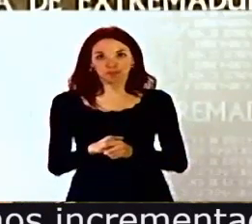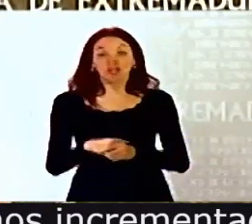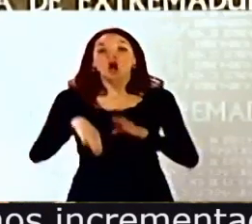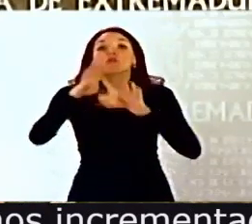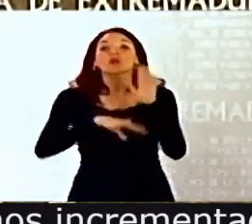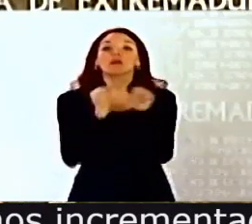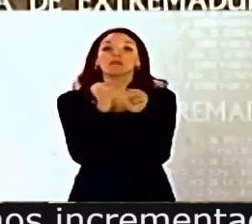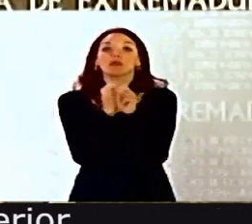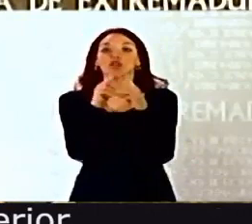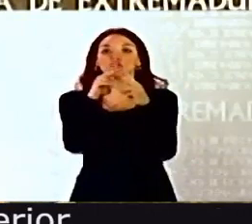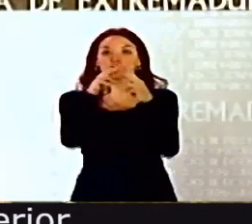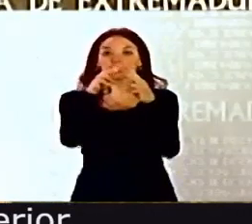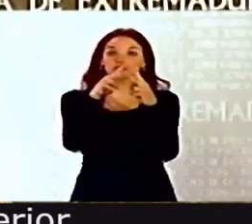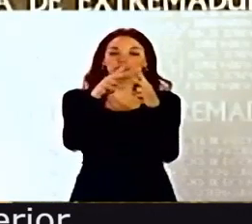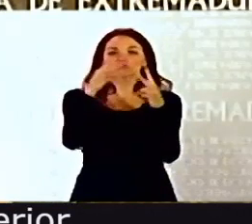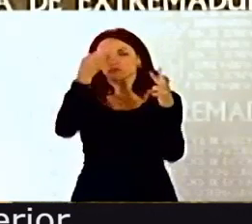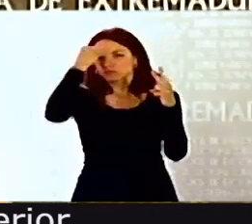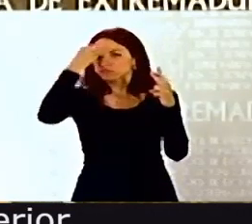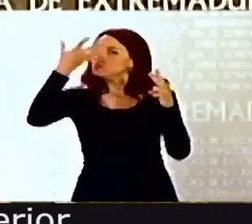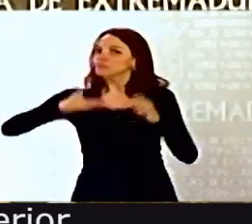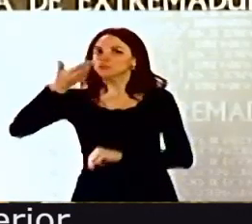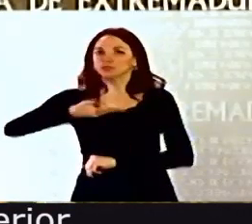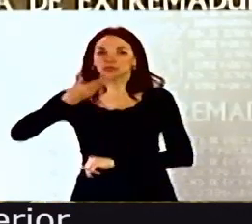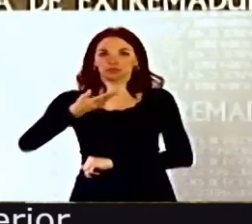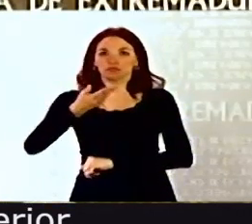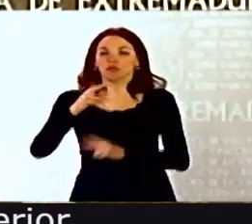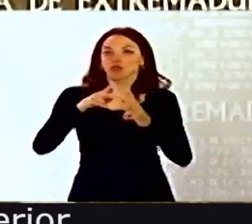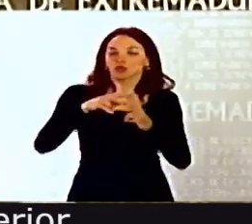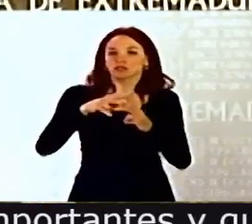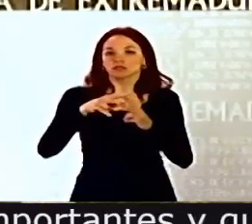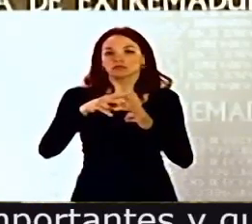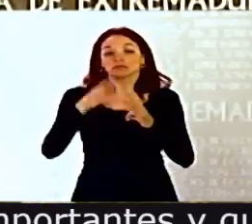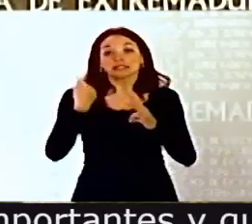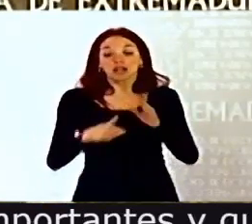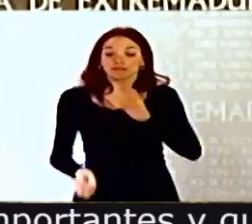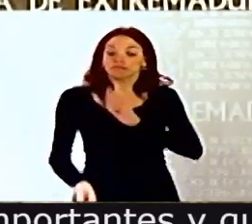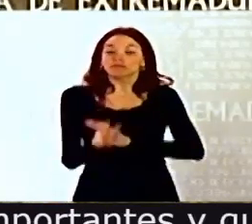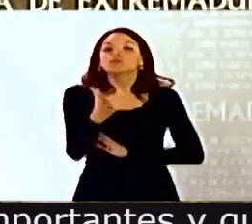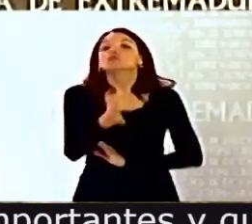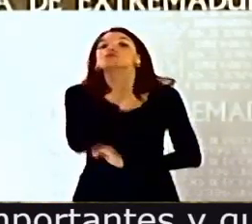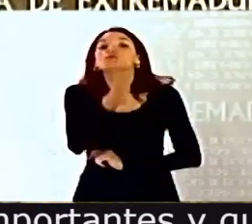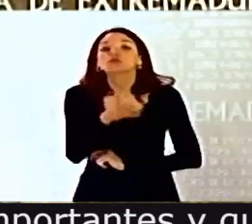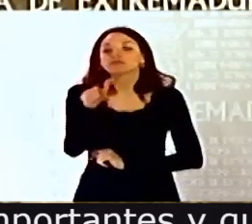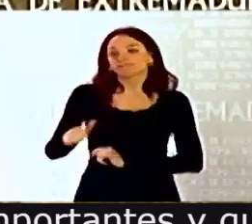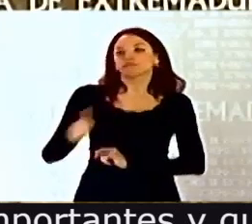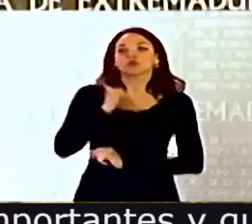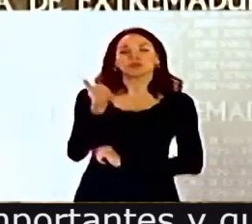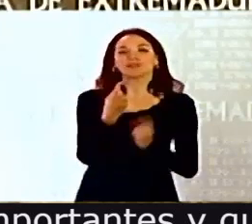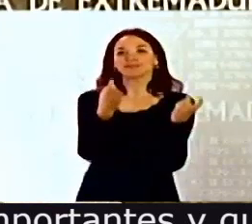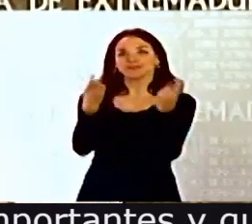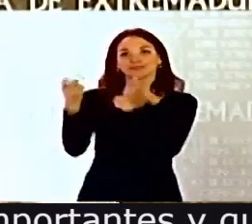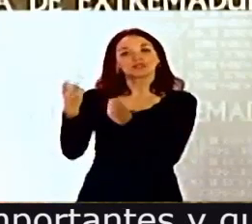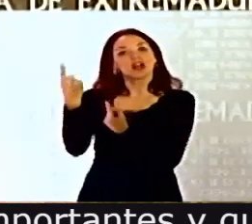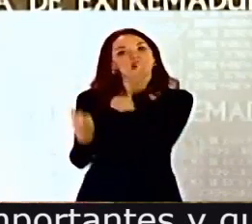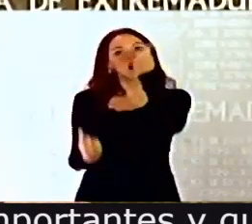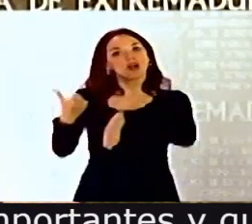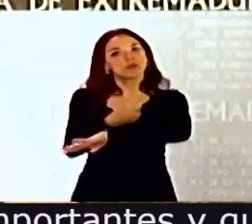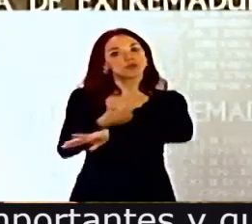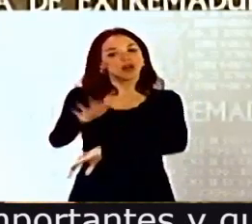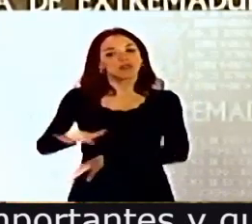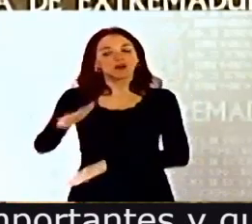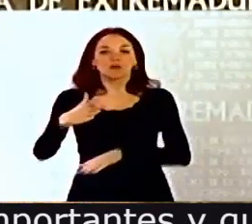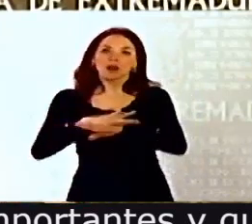empleo que entendemos muy importantes y que vienen a responder pues, a esa falta de oportunidades de algunos ciudadanos para